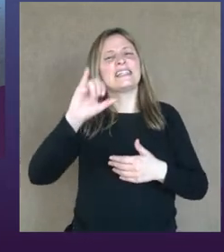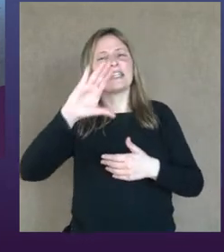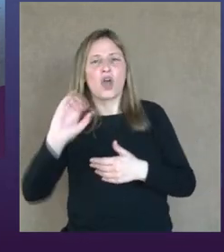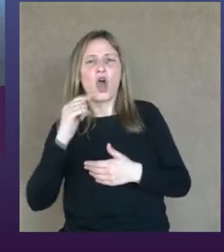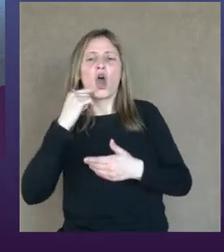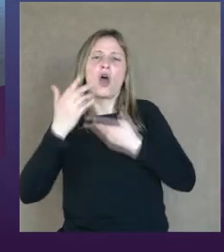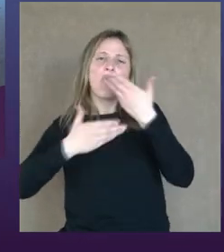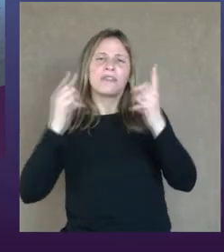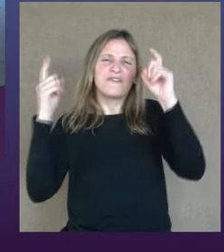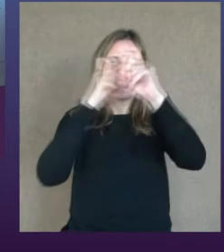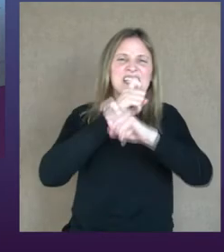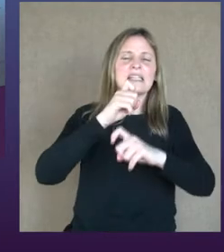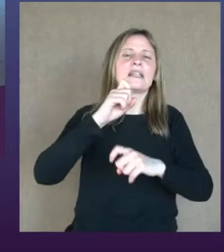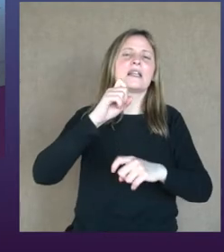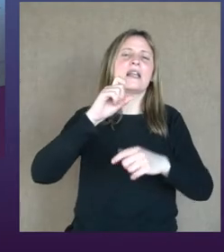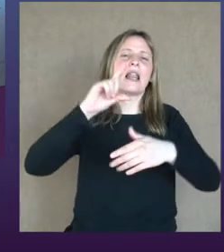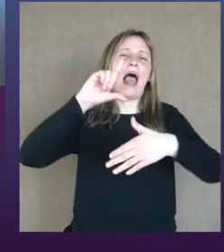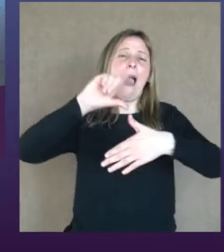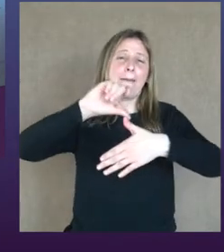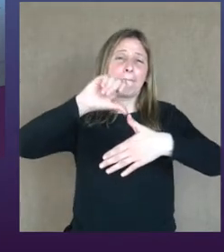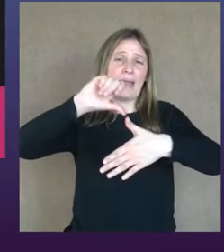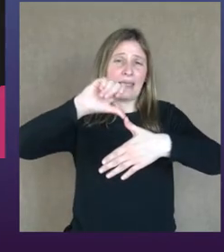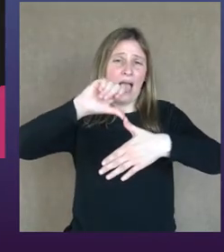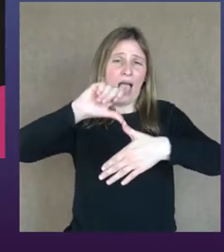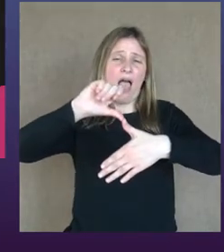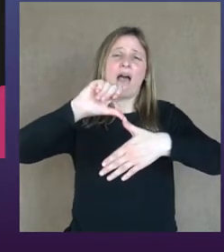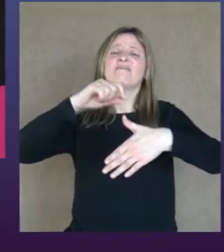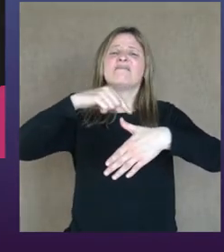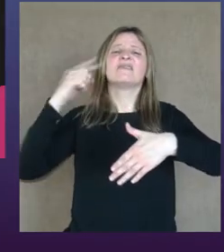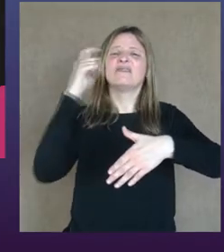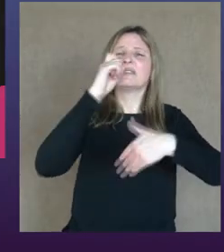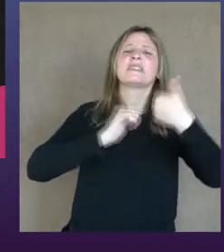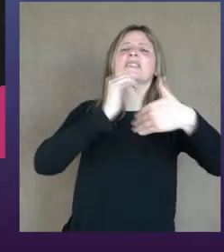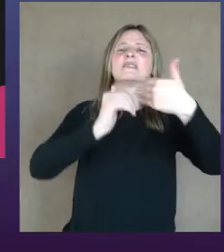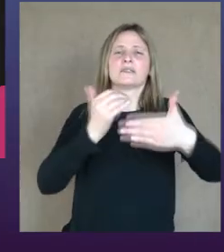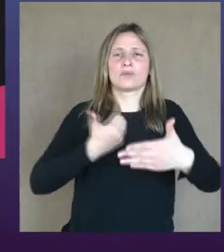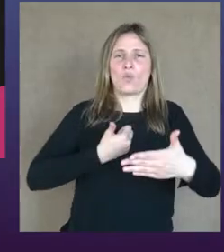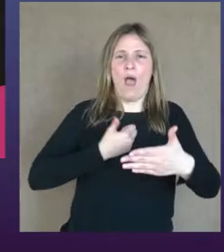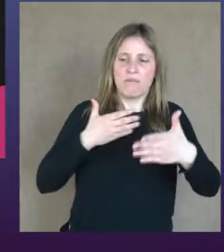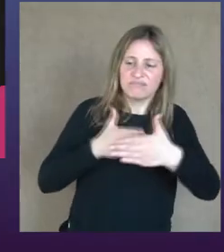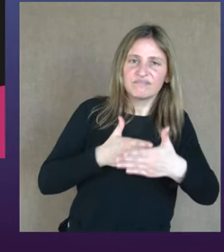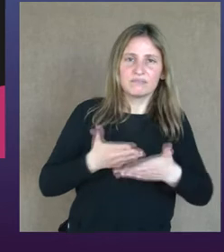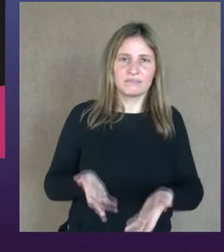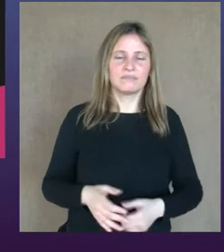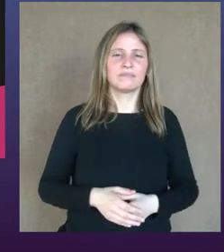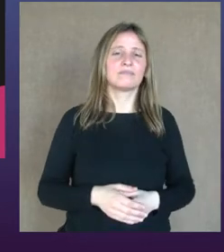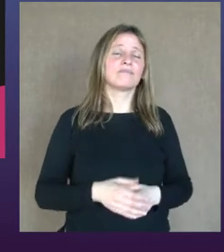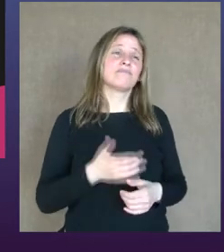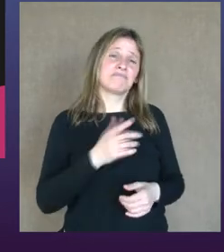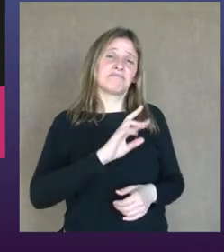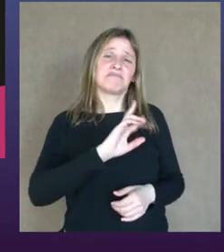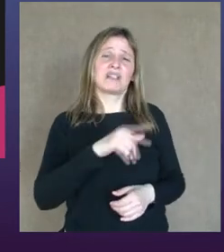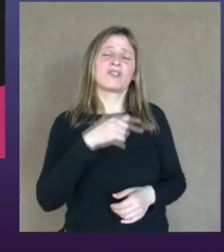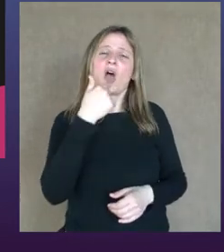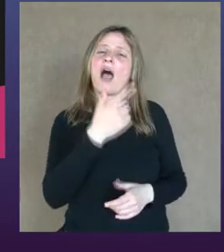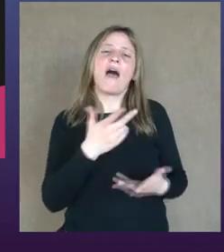desarrollo? ¿Verónica? Sí, justamente lo que decía Adriana. Para mí, coincido con ella, el artista